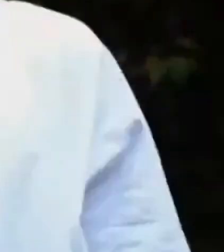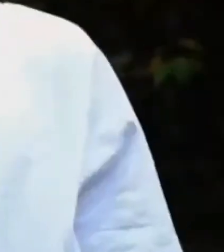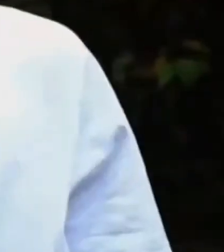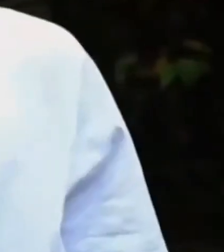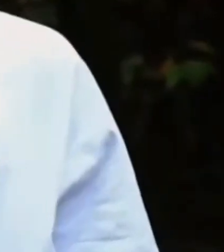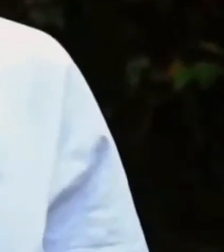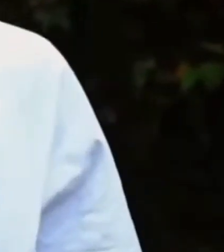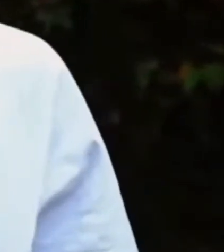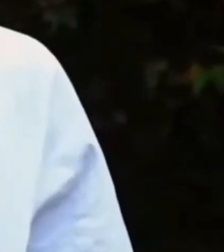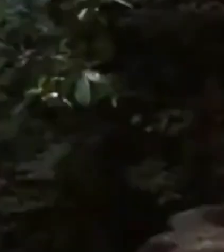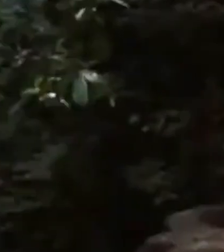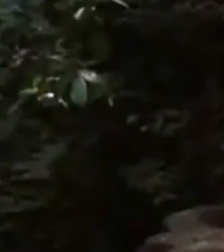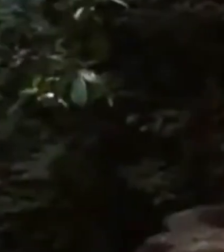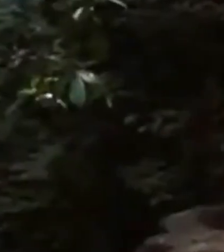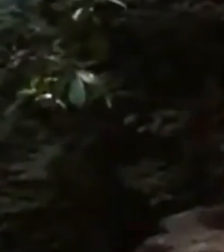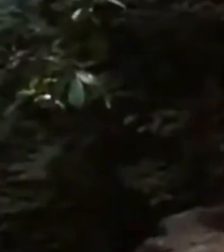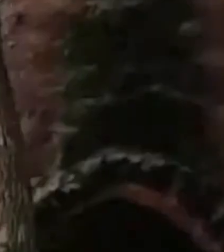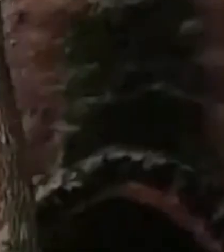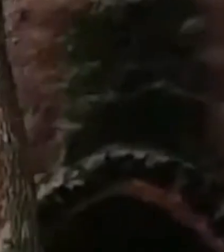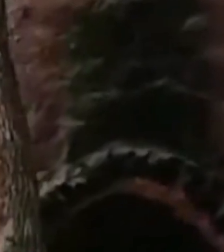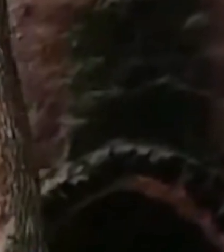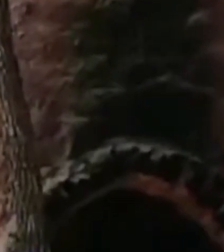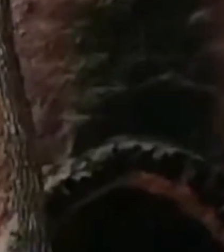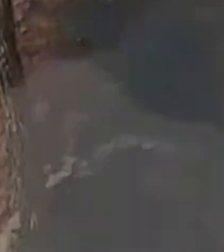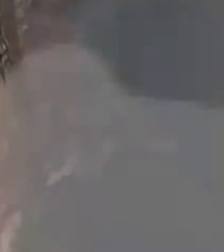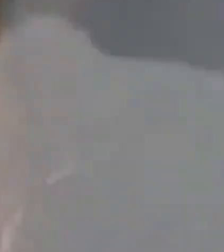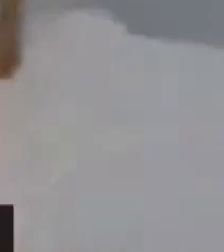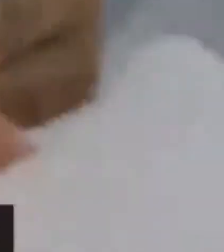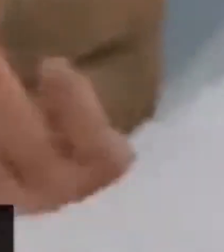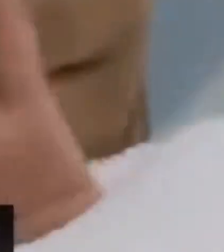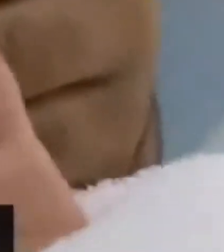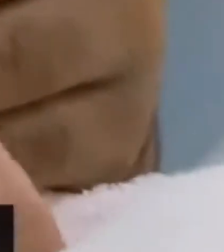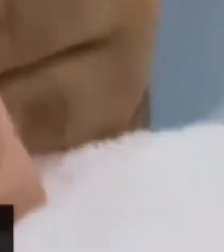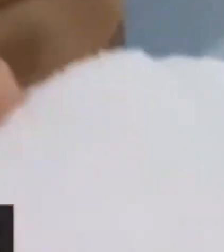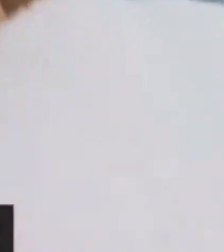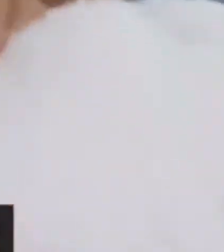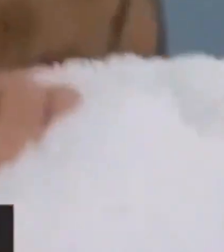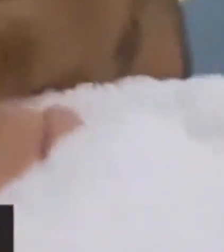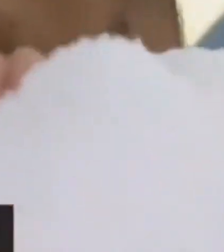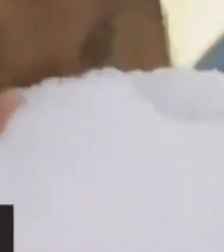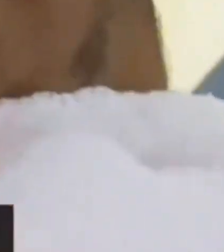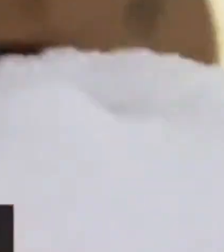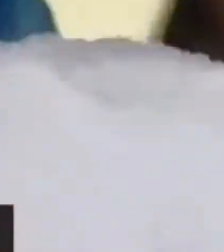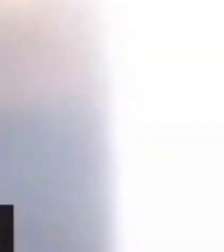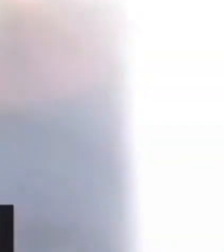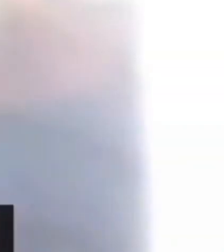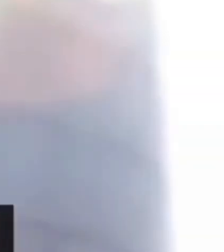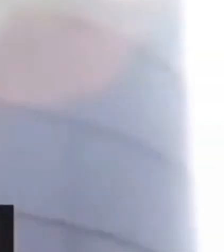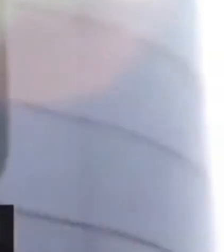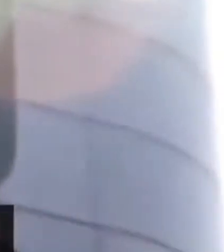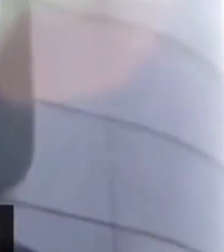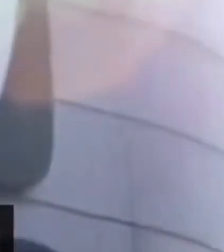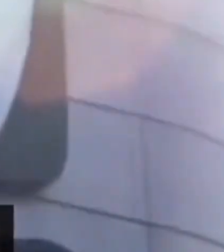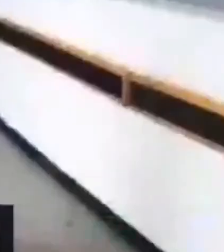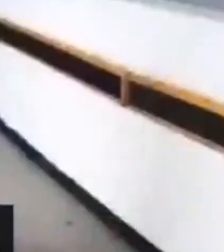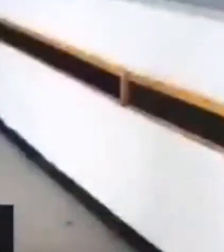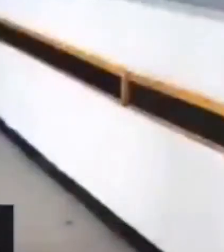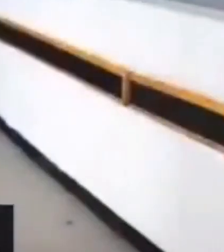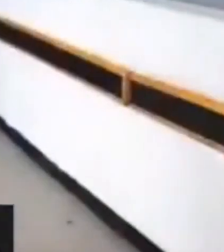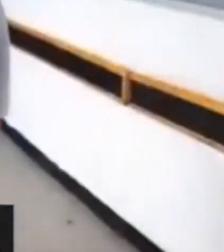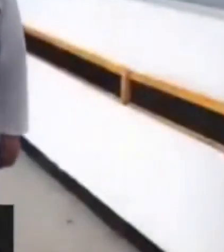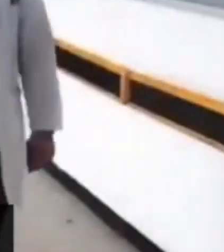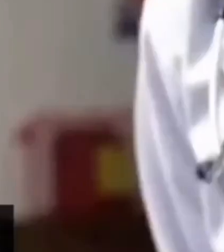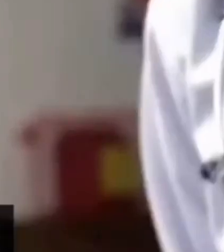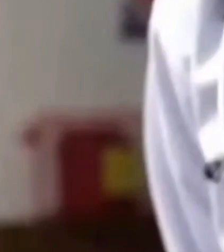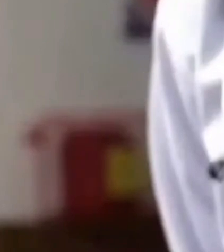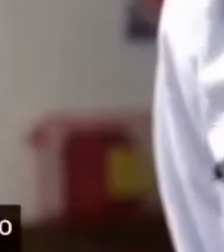Garantizar que todas y todos los mexicanos tengan seguridad social desde su nacimiento con un sistema de salud público de calidad